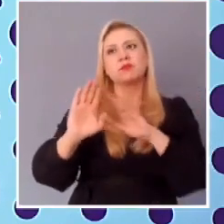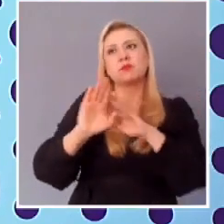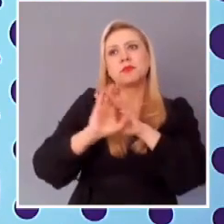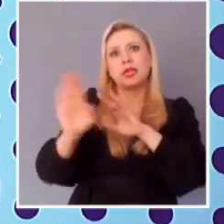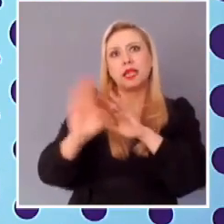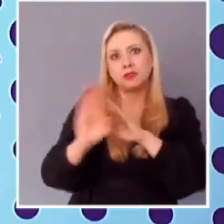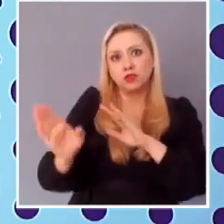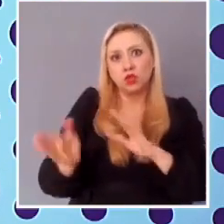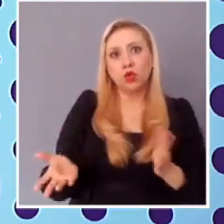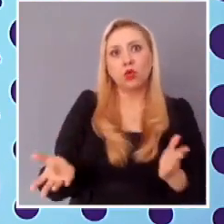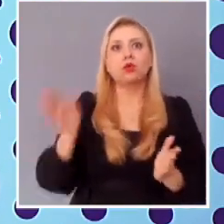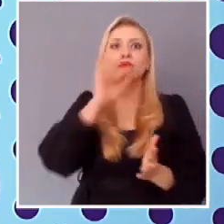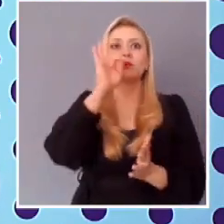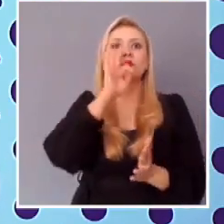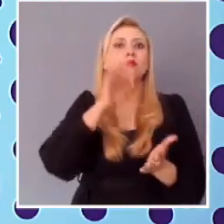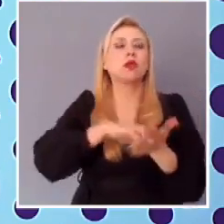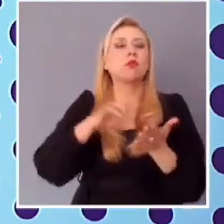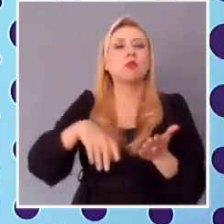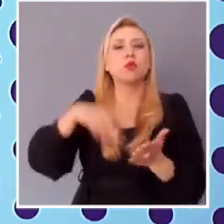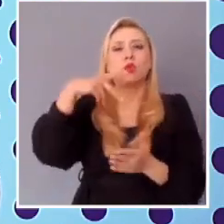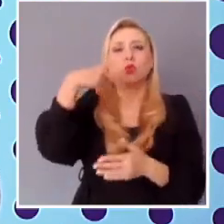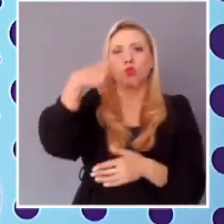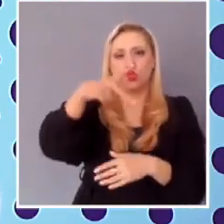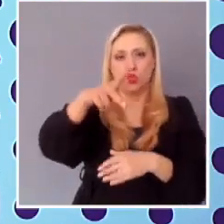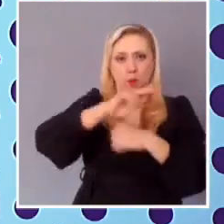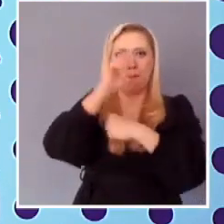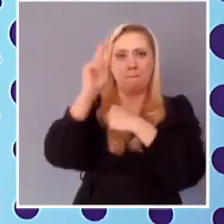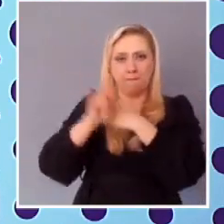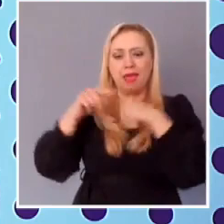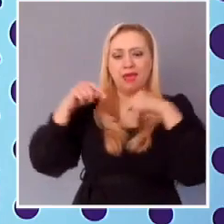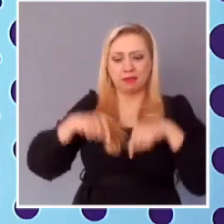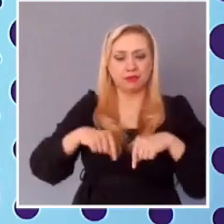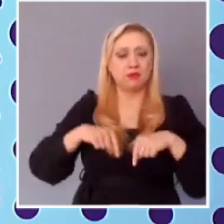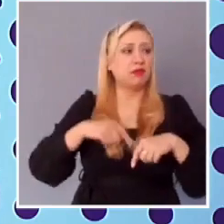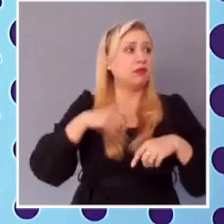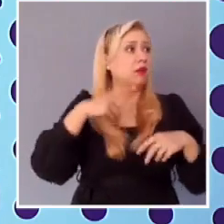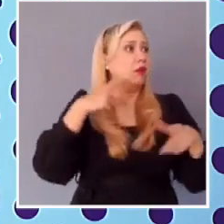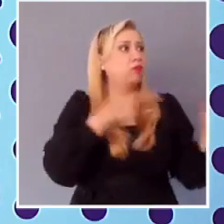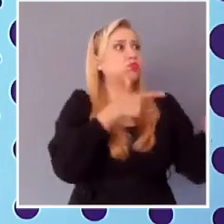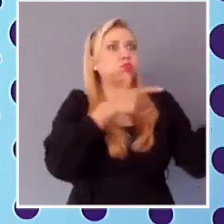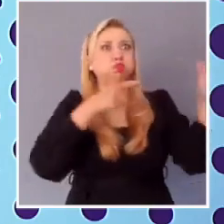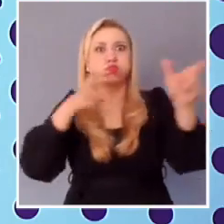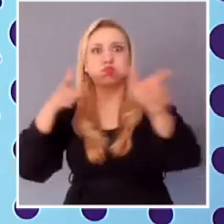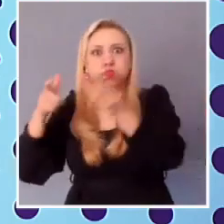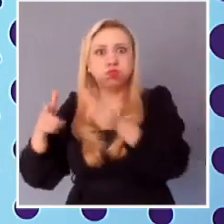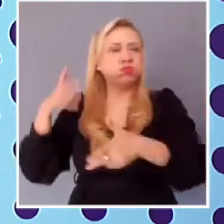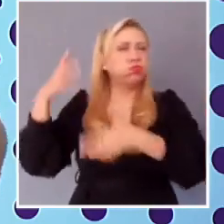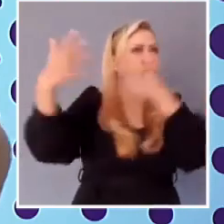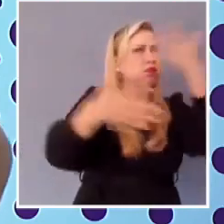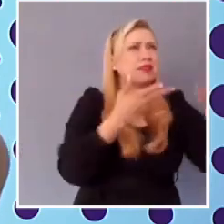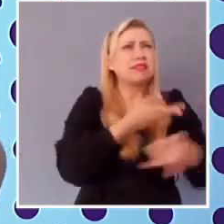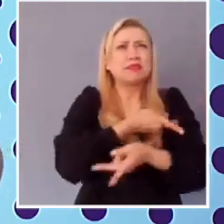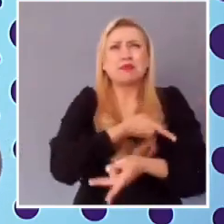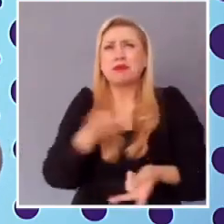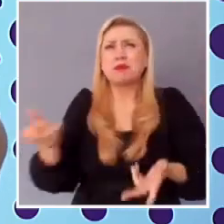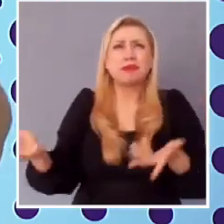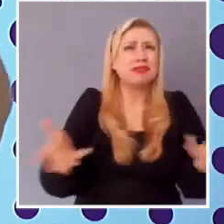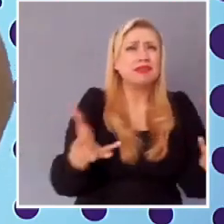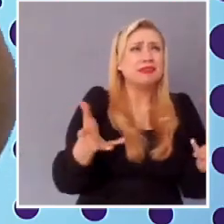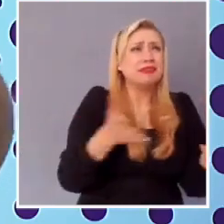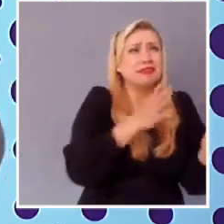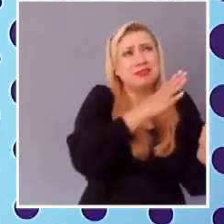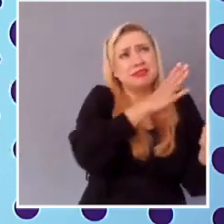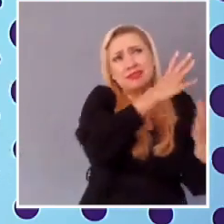salir de tu país, de un país, de países donde están sufriendo mucha violencia, con extrema pobreza, transitar por México